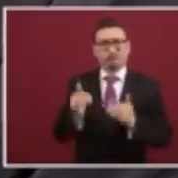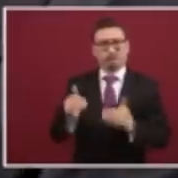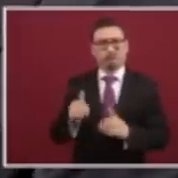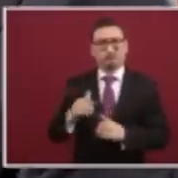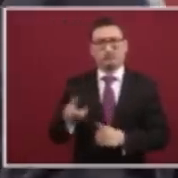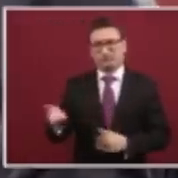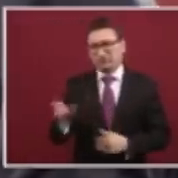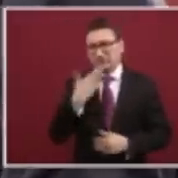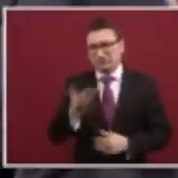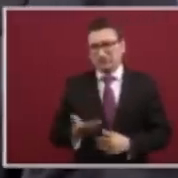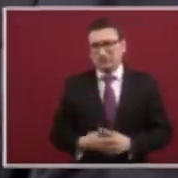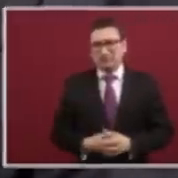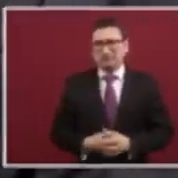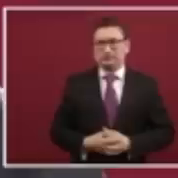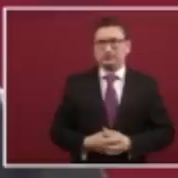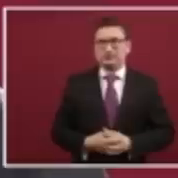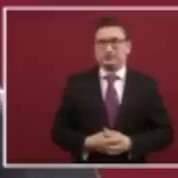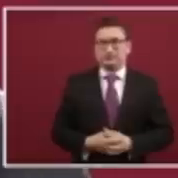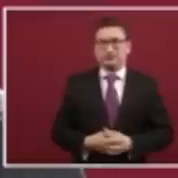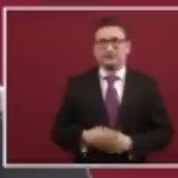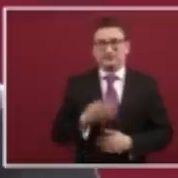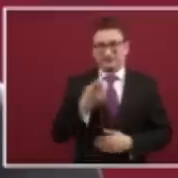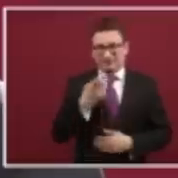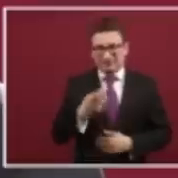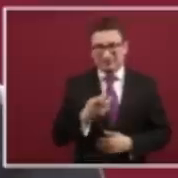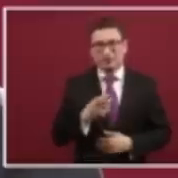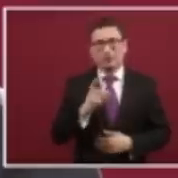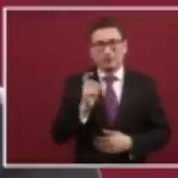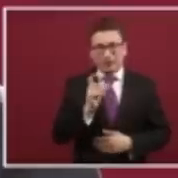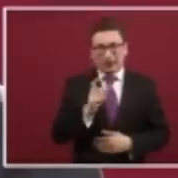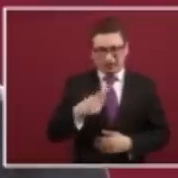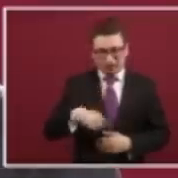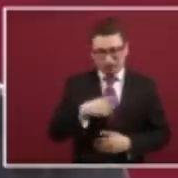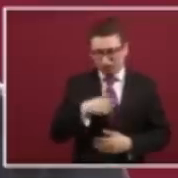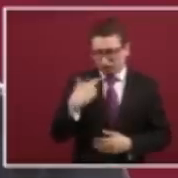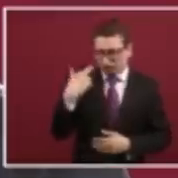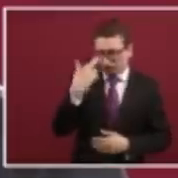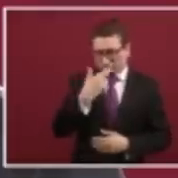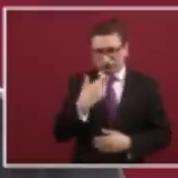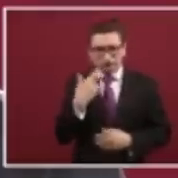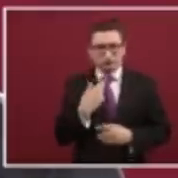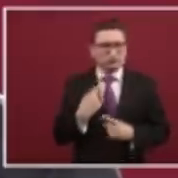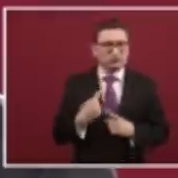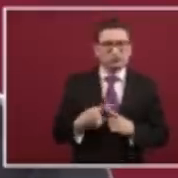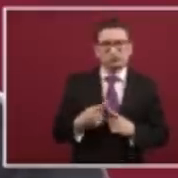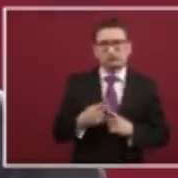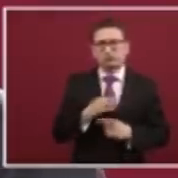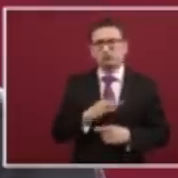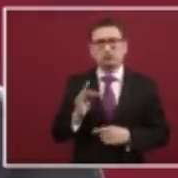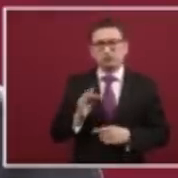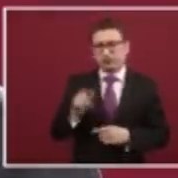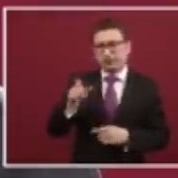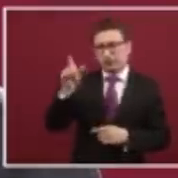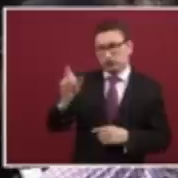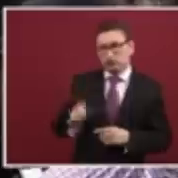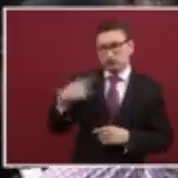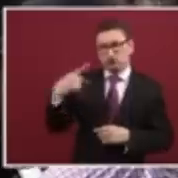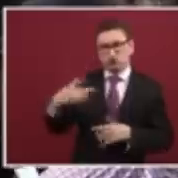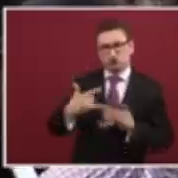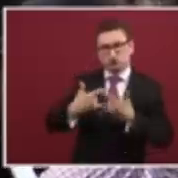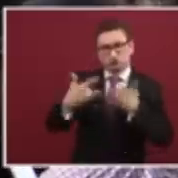Entonces, cuando empiece la revisión sobre su